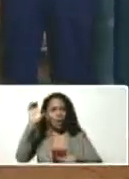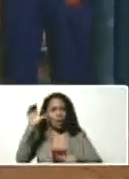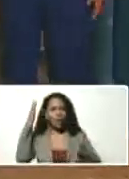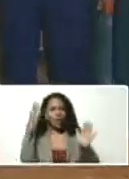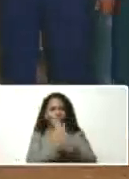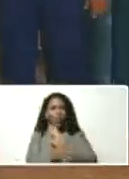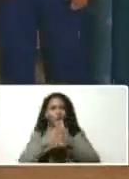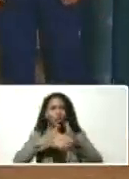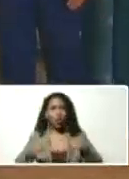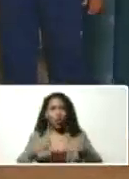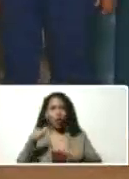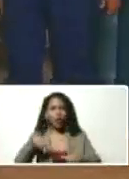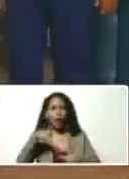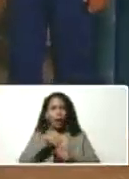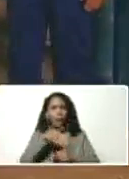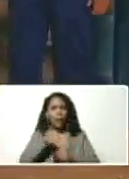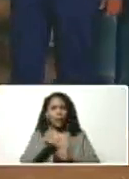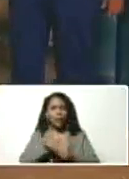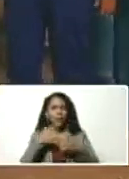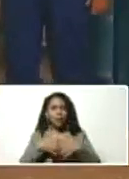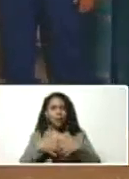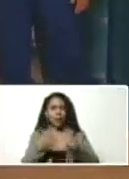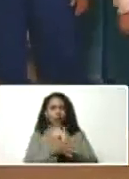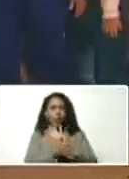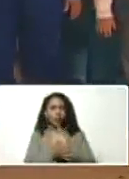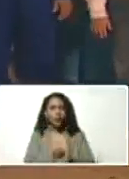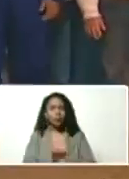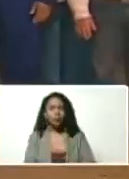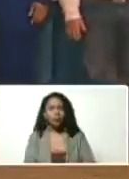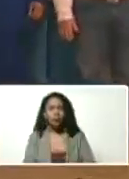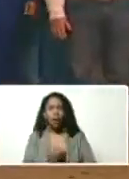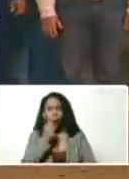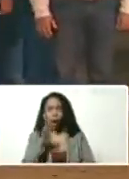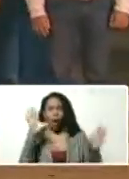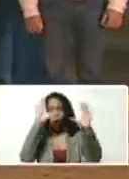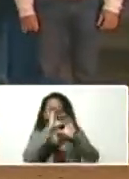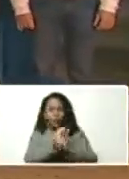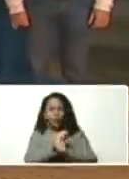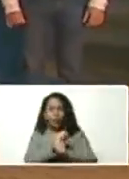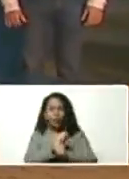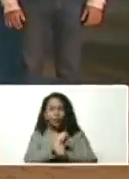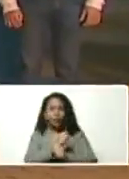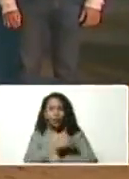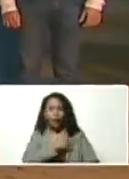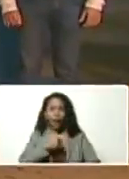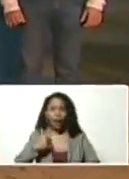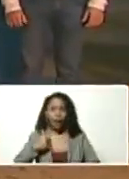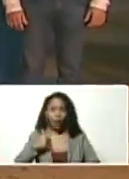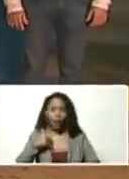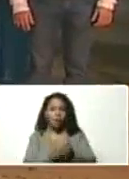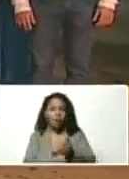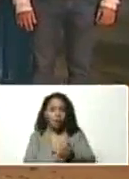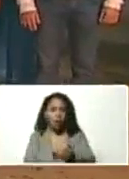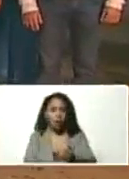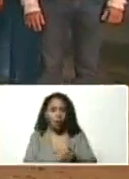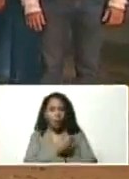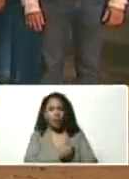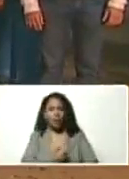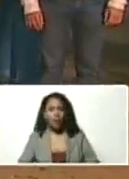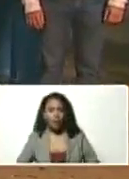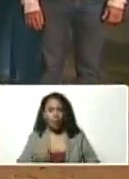todo en Pequivén. José Guerrero, adelante. Buenas noches, apreciado hermano